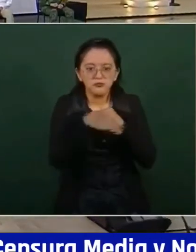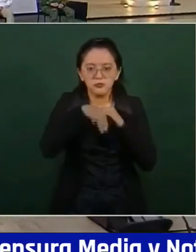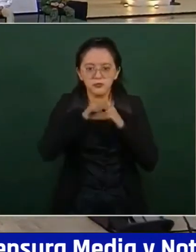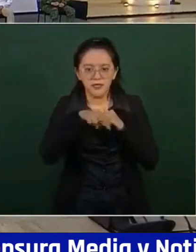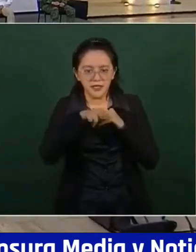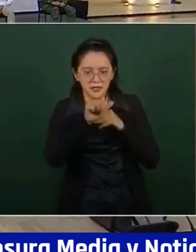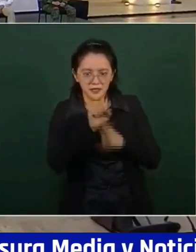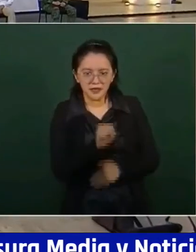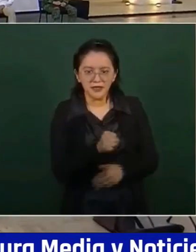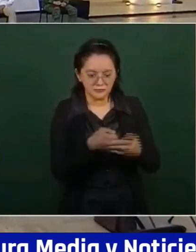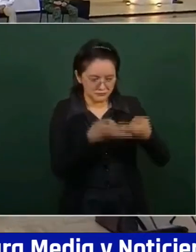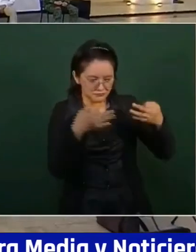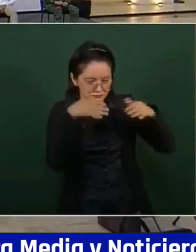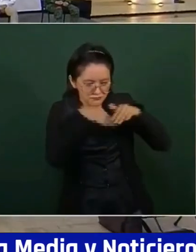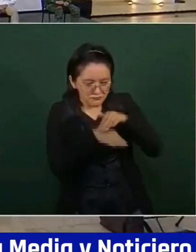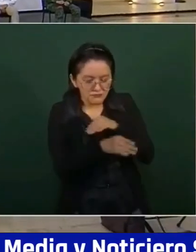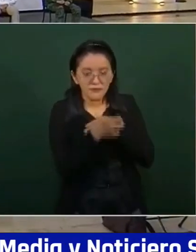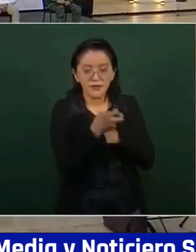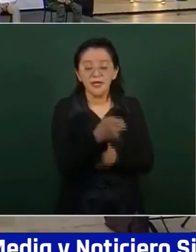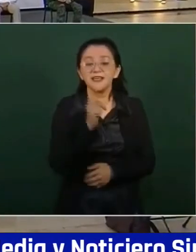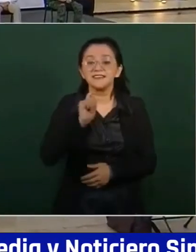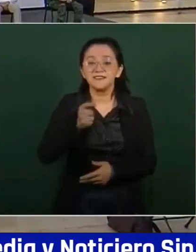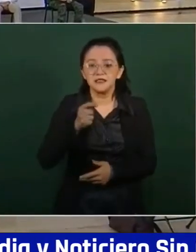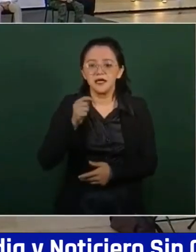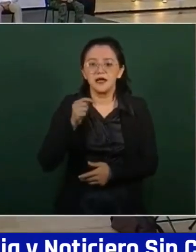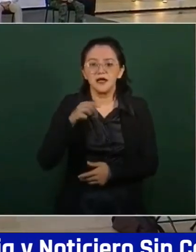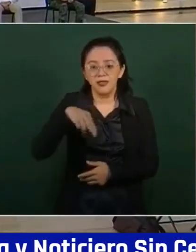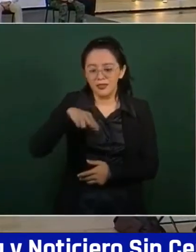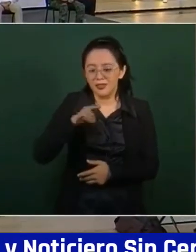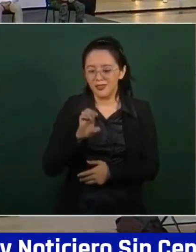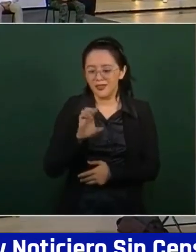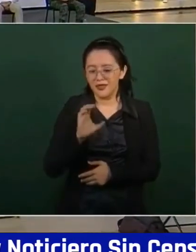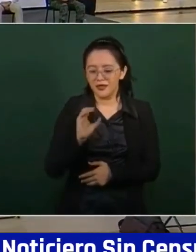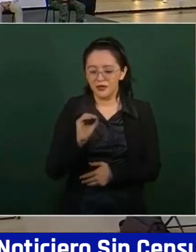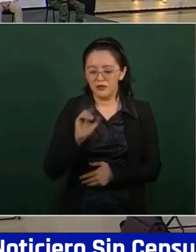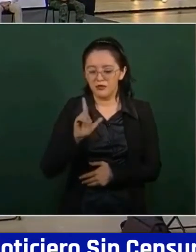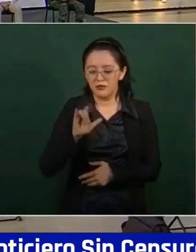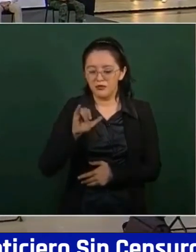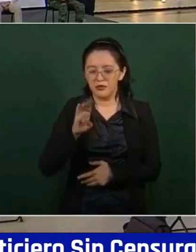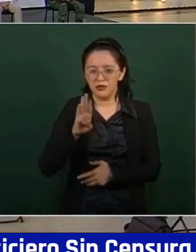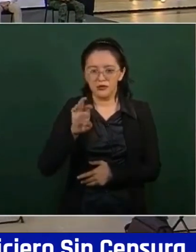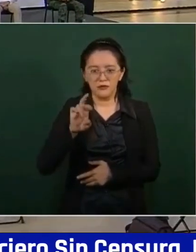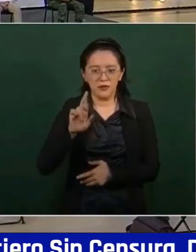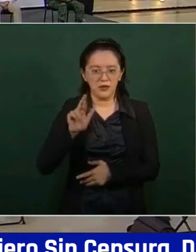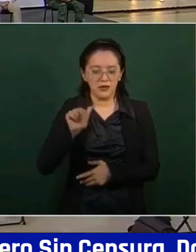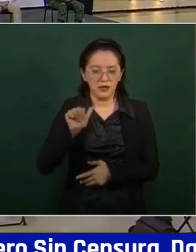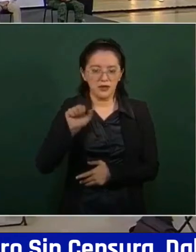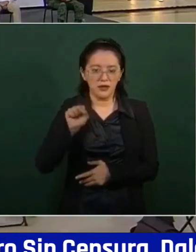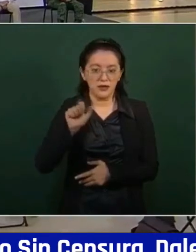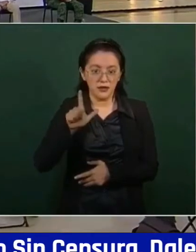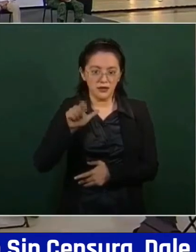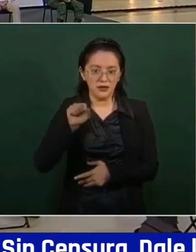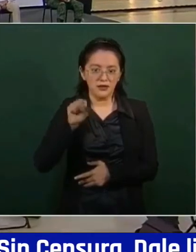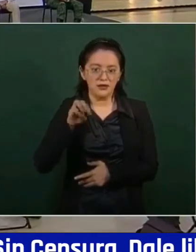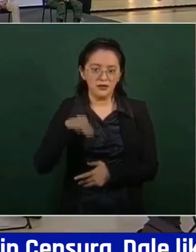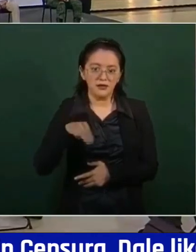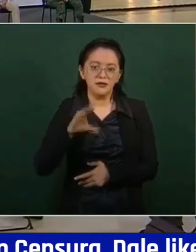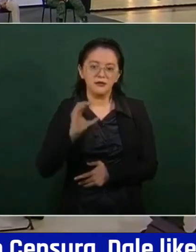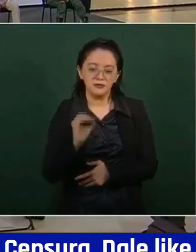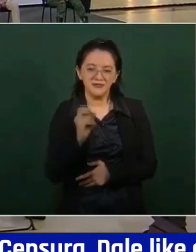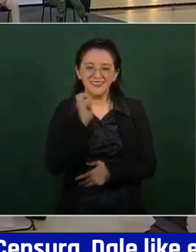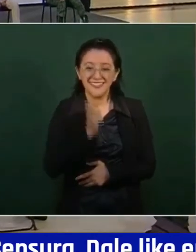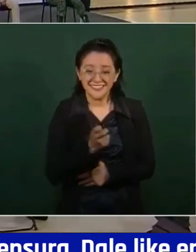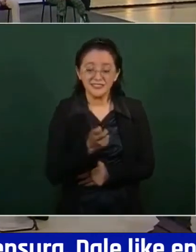Entonces, cuando se habla de neoliberalismo, para nosotros el antecedente es el porfiriato, por